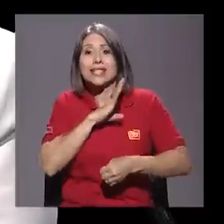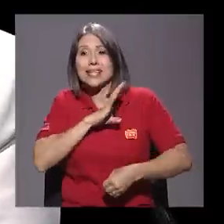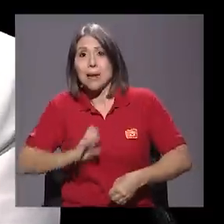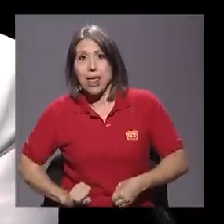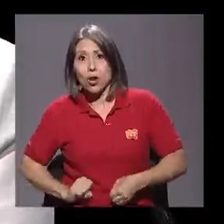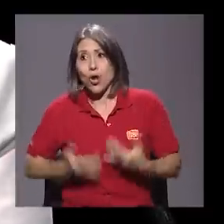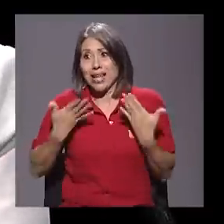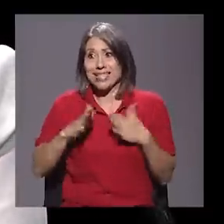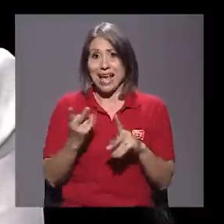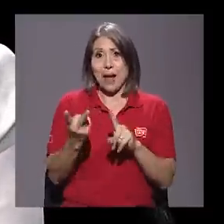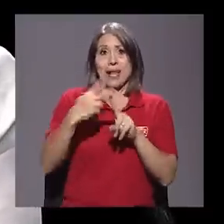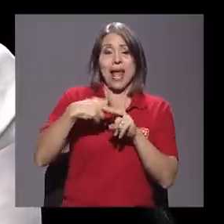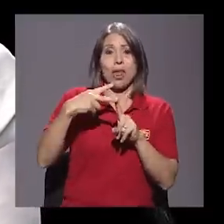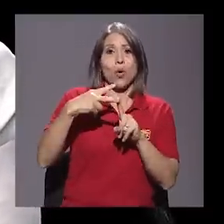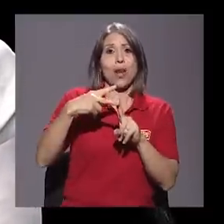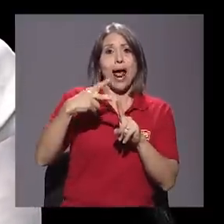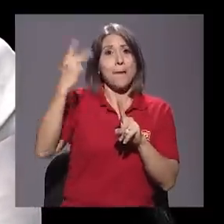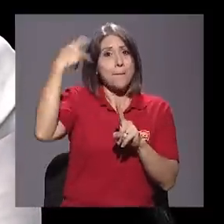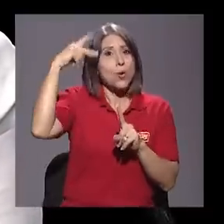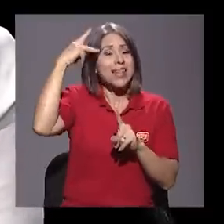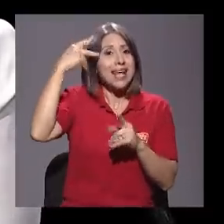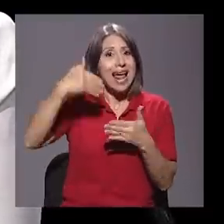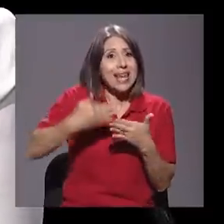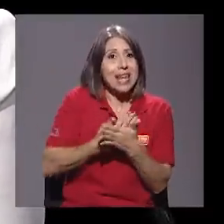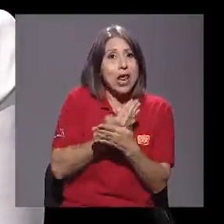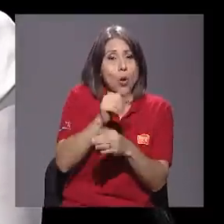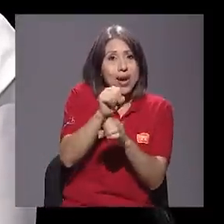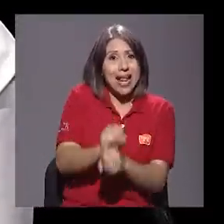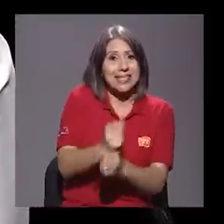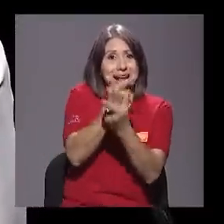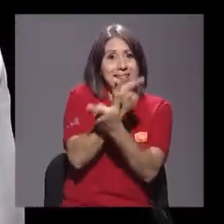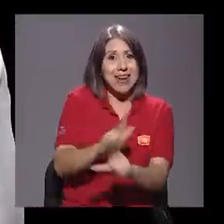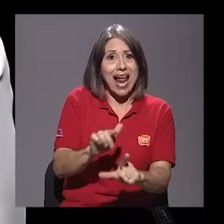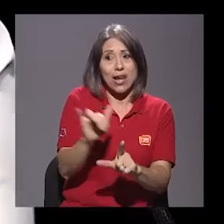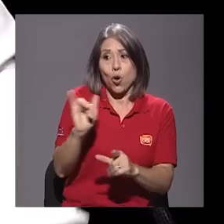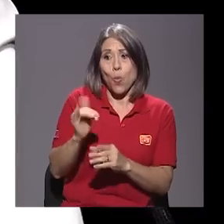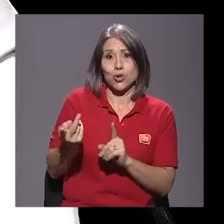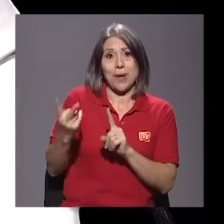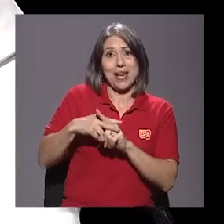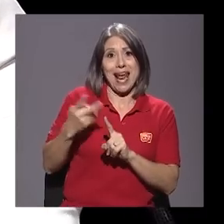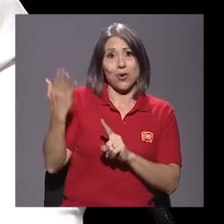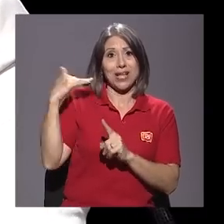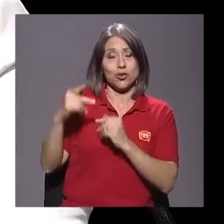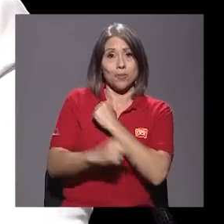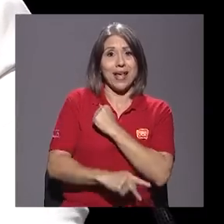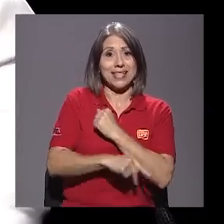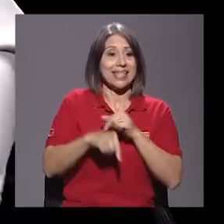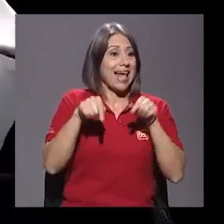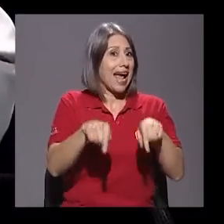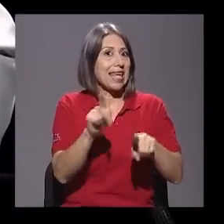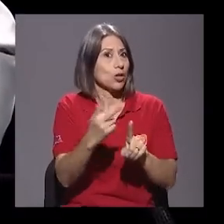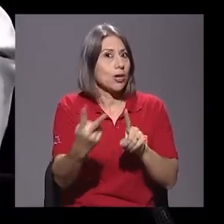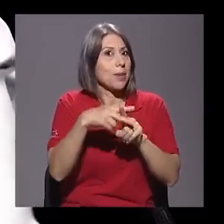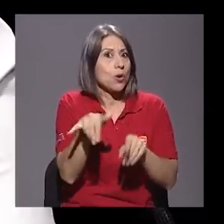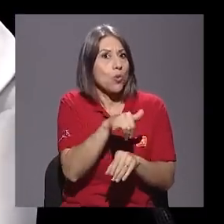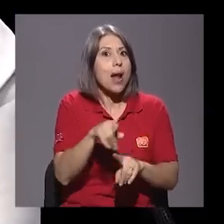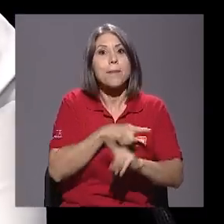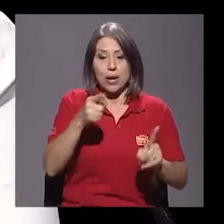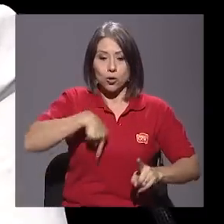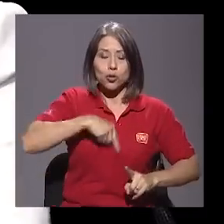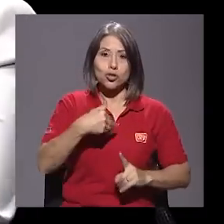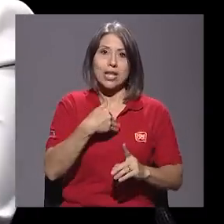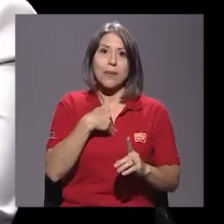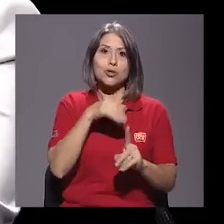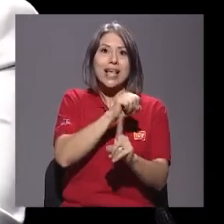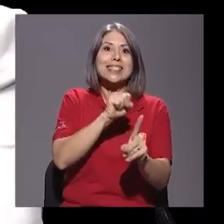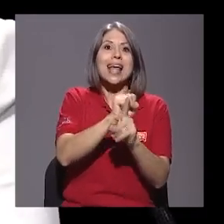más neoclásica y neoliberal que aplicaron esos países. Acá no se aplicó tan fuertemente, pero además había un Estado Social de Derecho, una caja costarricense del Seguro